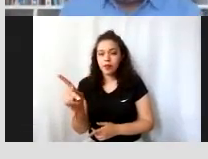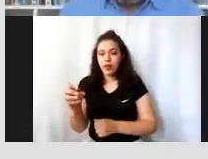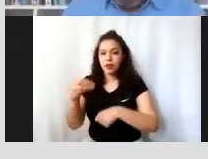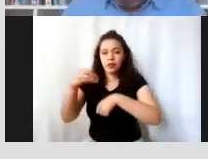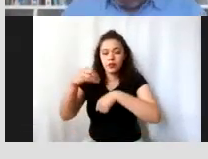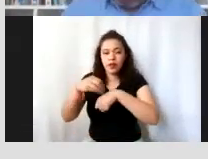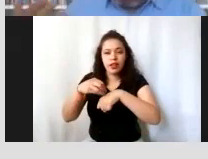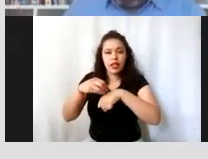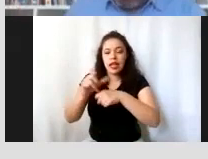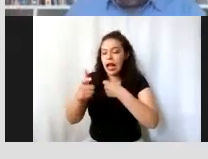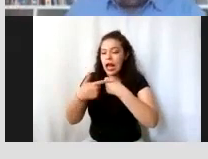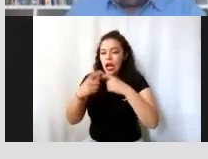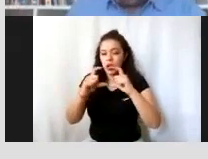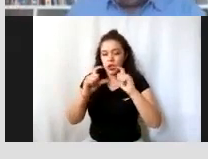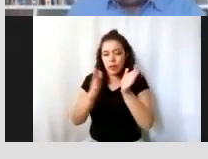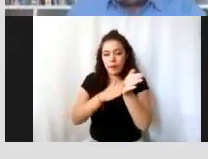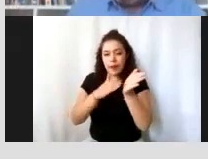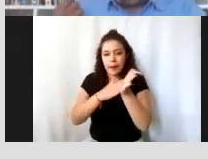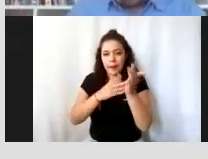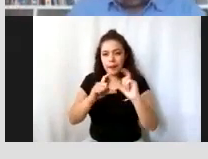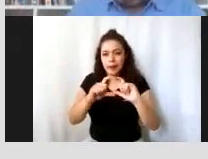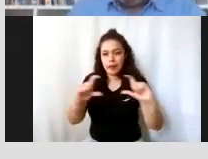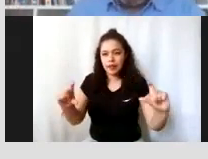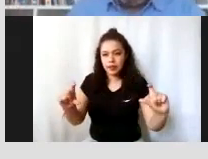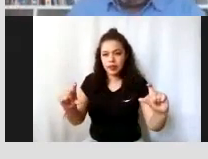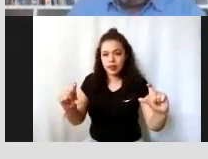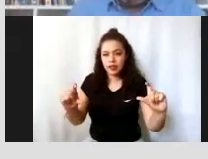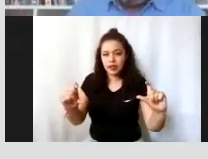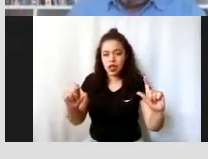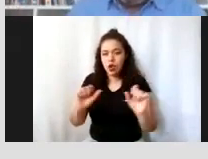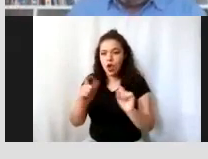sus documentos, en alguno de sus estatutos,